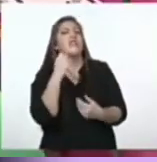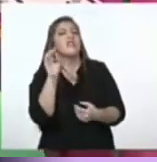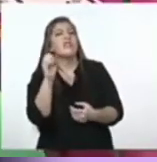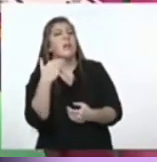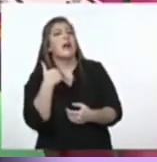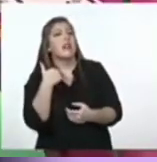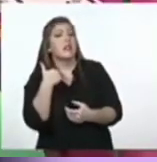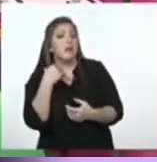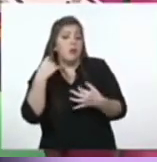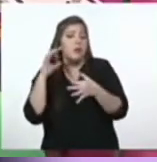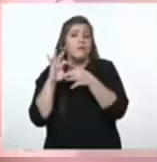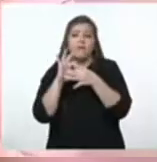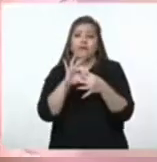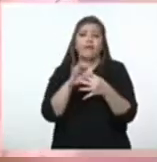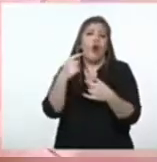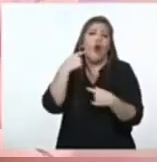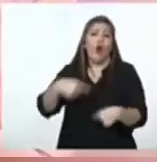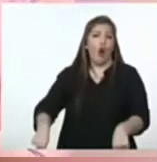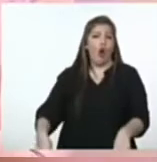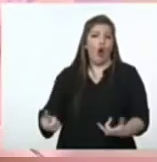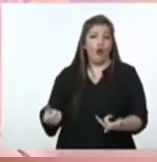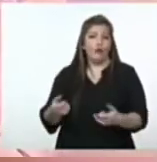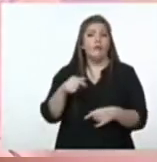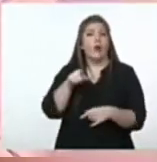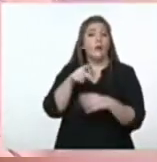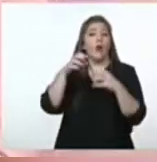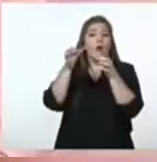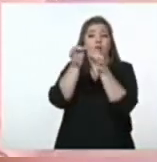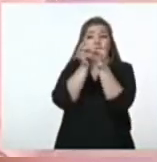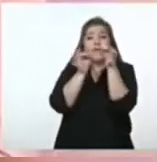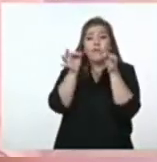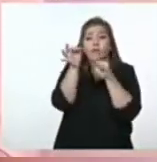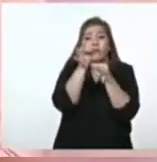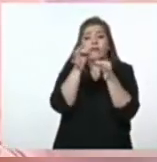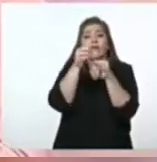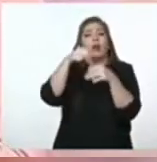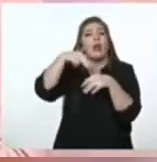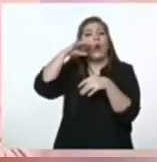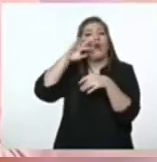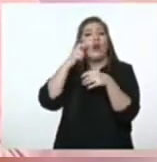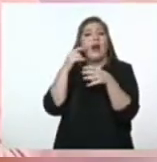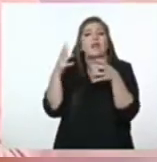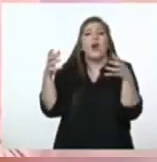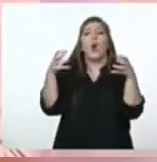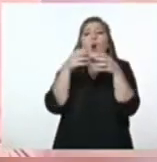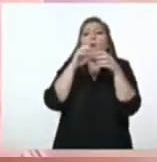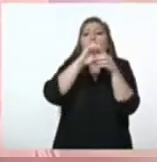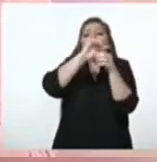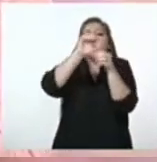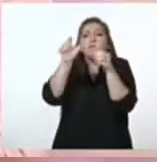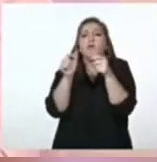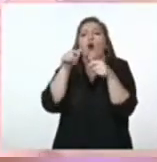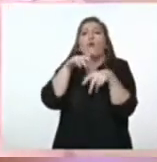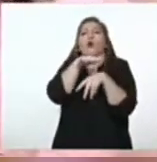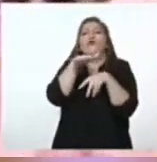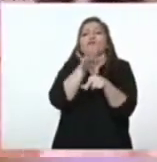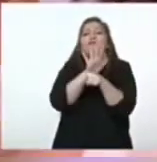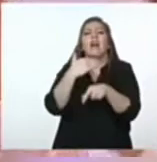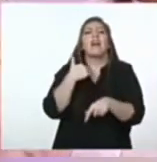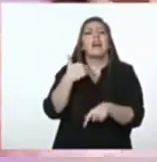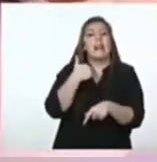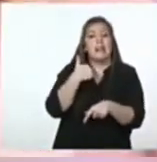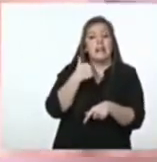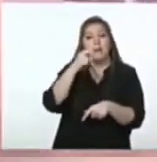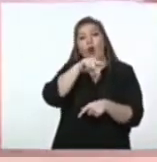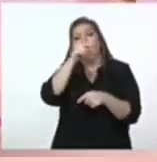color, justamente. Ah, sí, los cuerpos neuronales, una vez que están como acumulados, los distinguimos como una zona gris. En cambio, los axones,